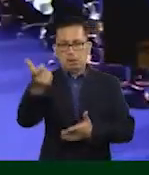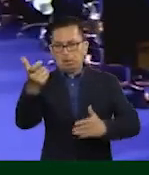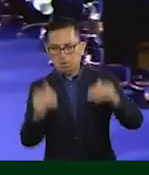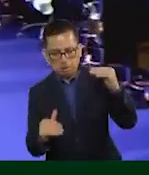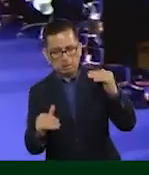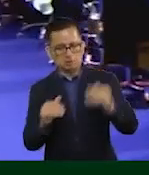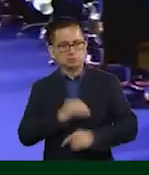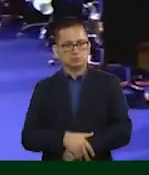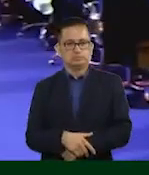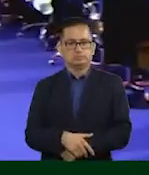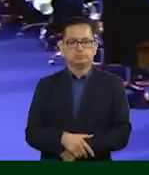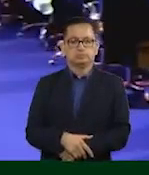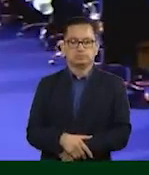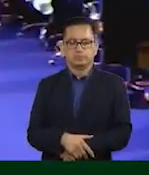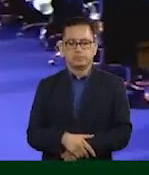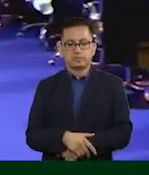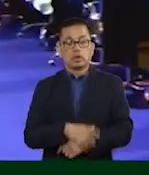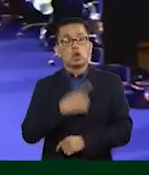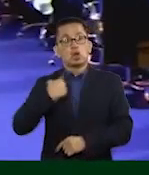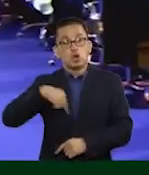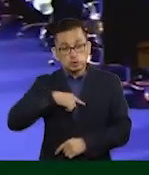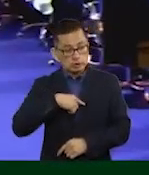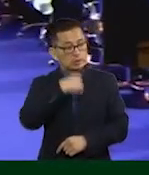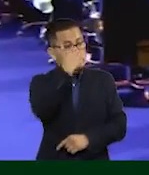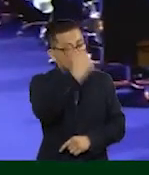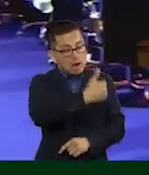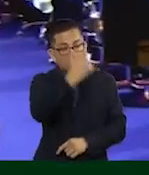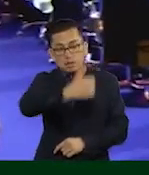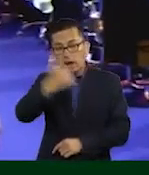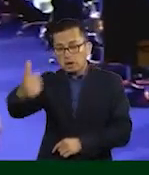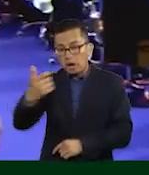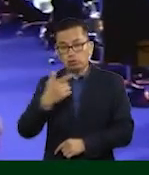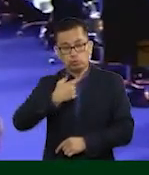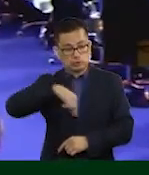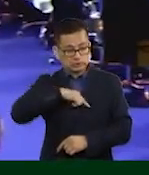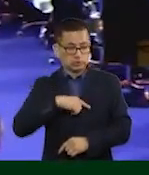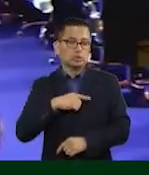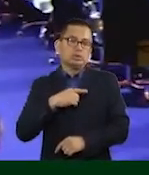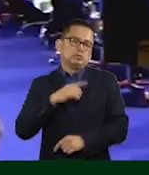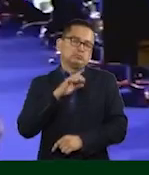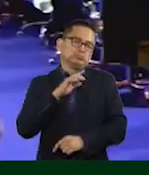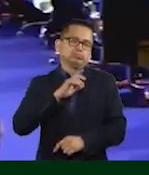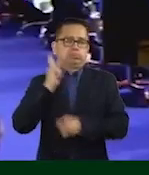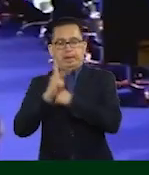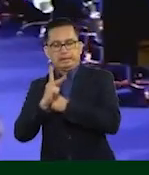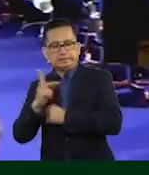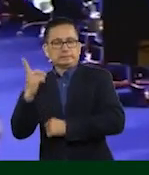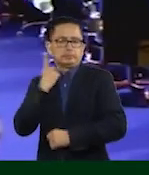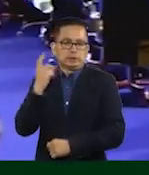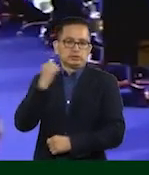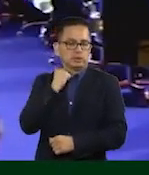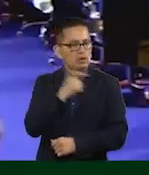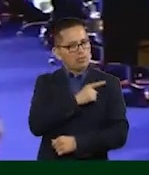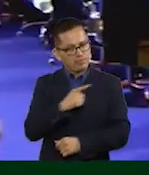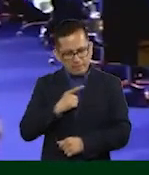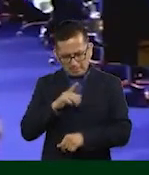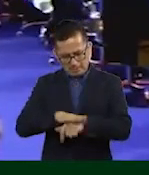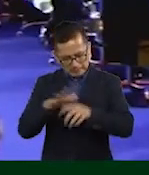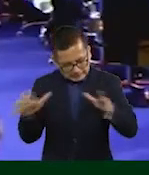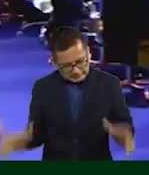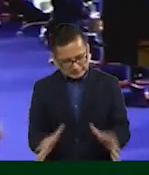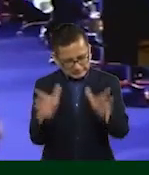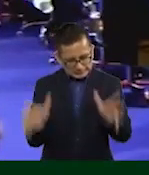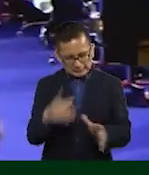Desde nuestros parlamentos debemos de impulsar la inclusión de las mujeres en todos los procesos, y en este caso el